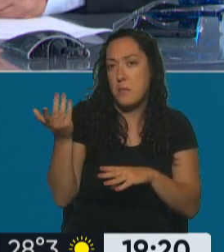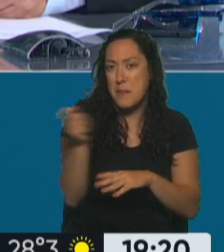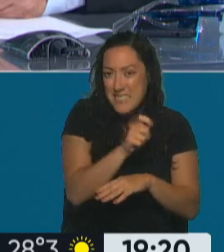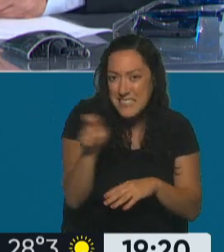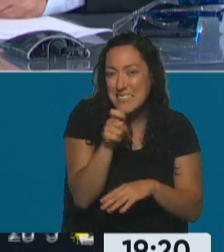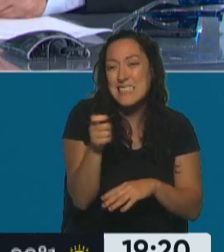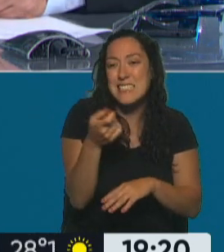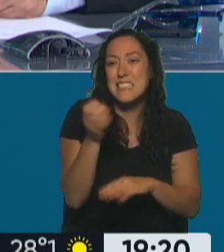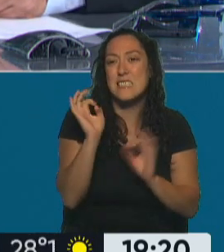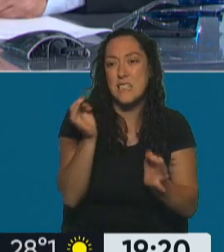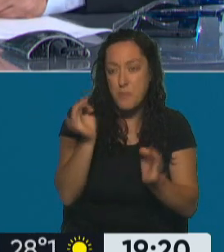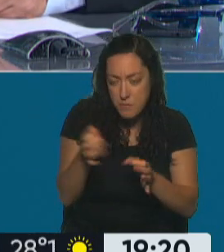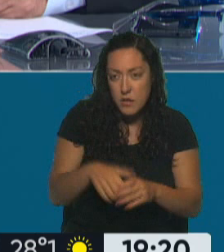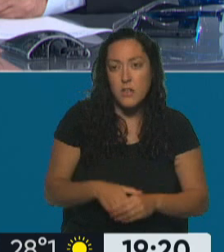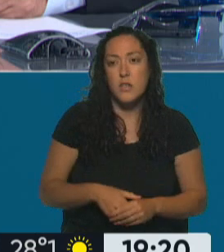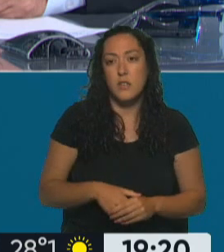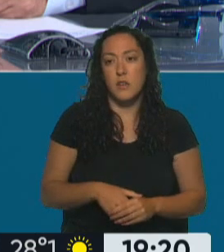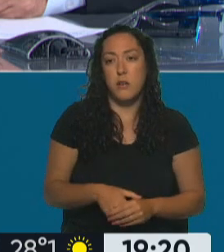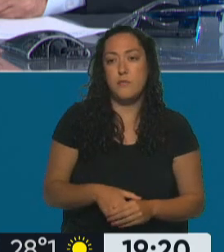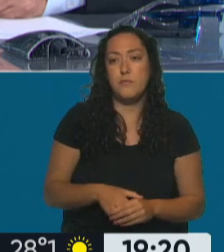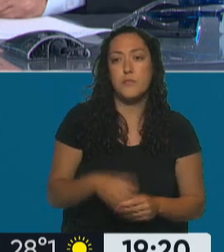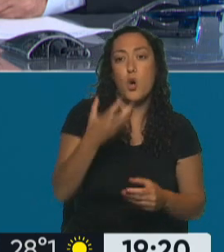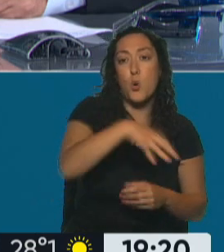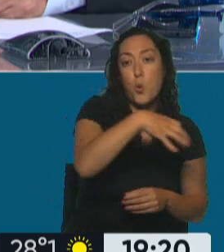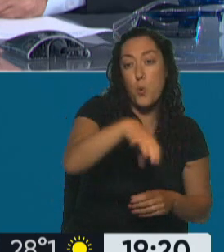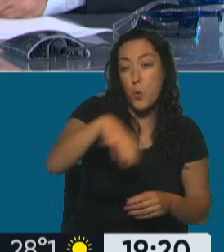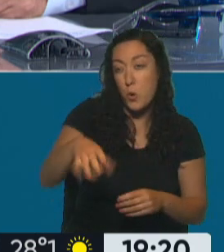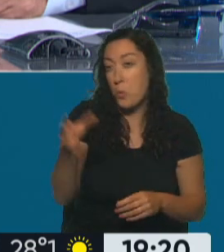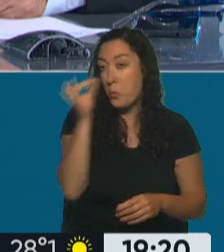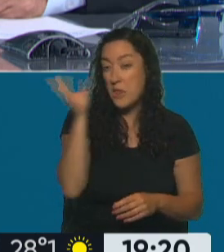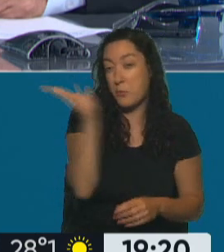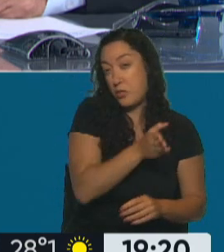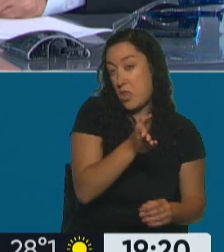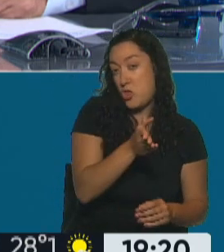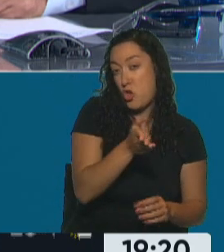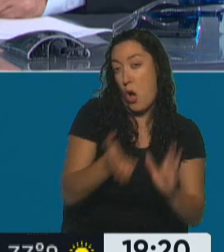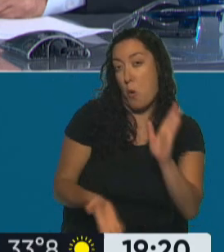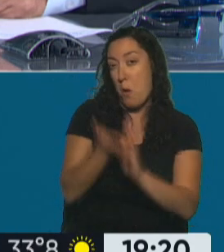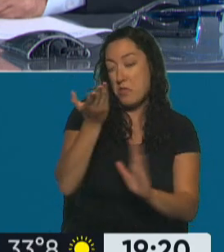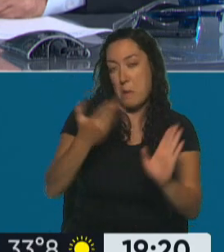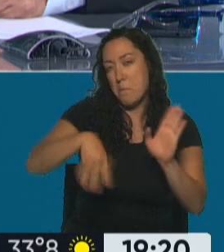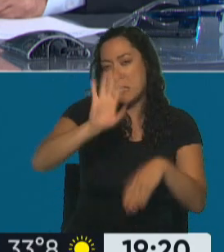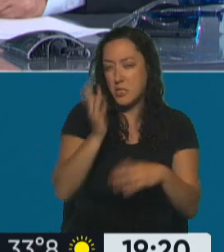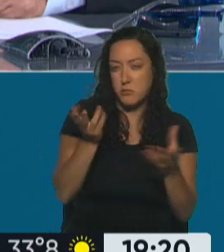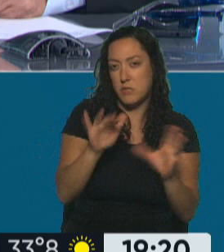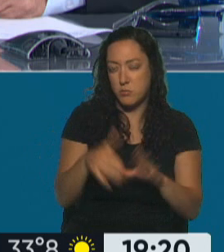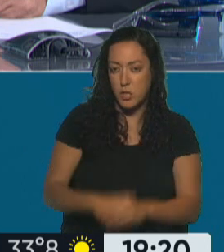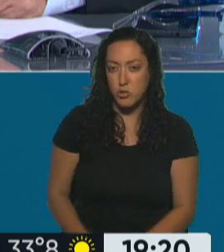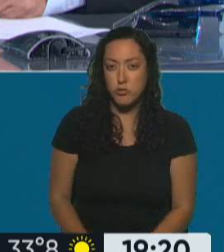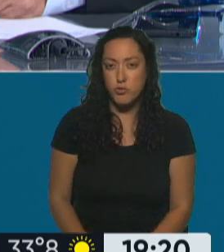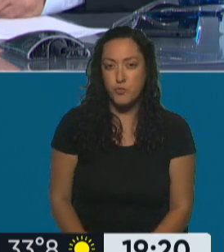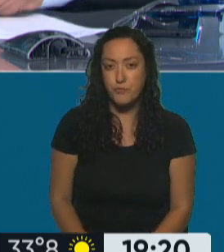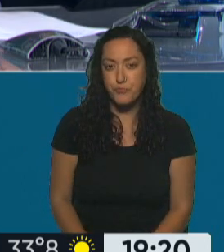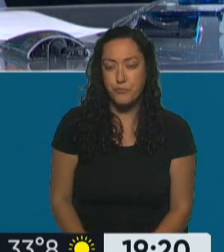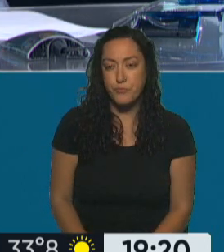está jugado que va a haber varios de estos rubros que van a aumentar por arriba del 20% en promedio y bastante más,